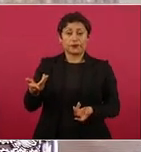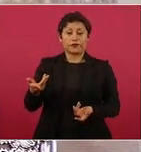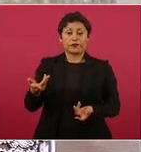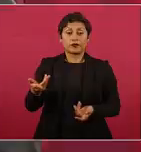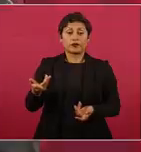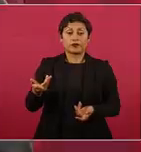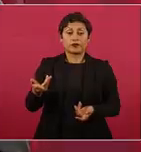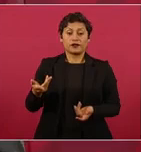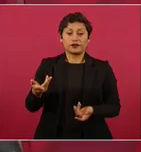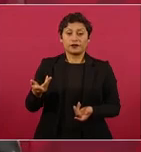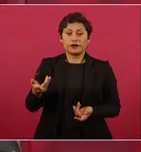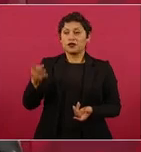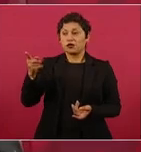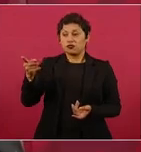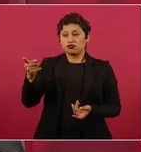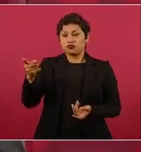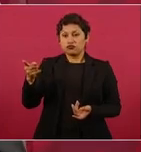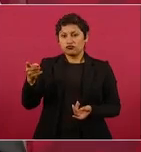a Larraqui